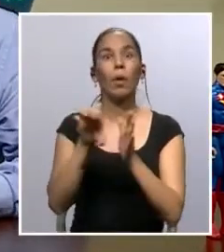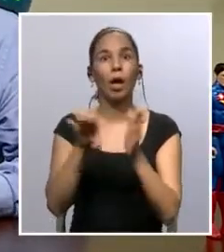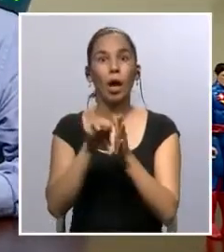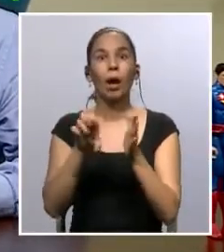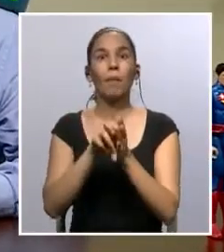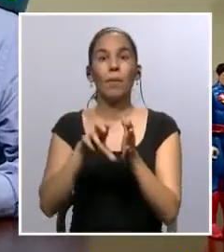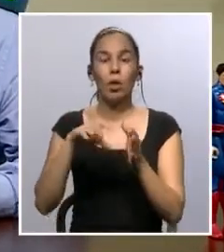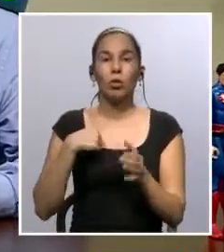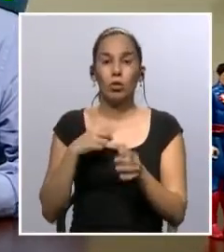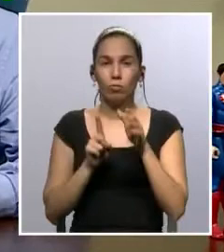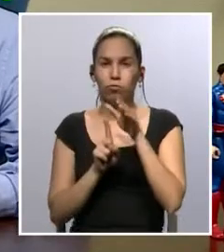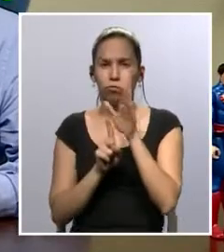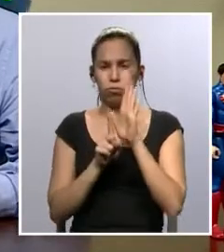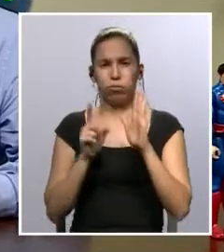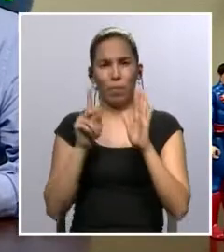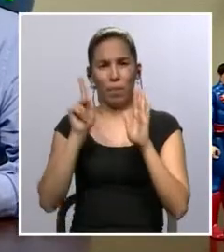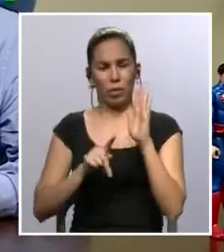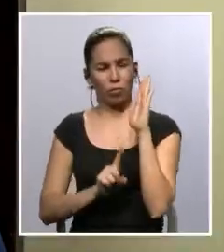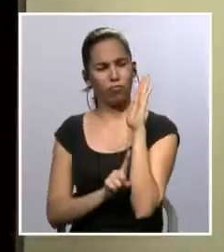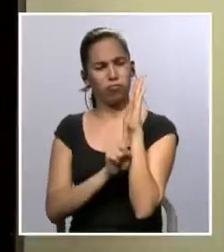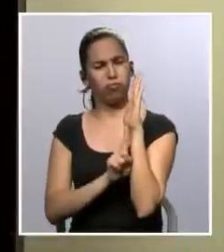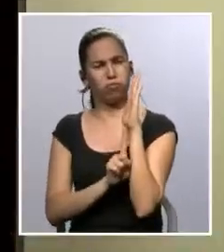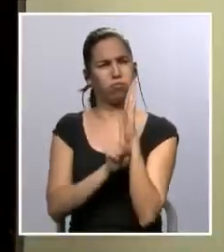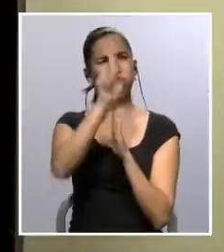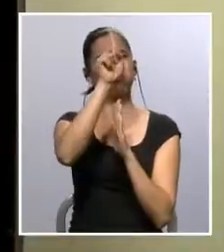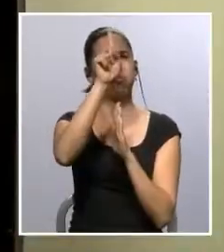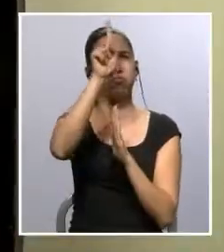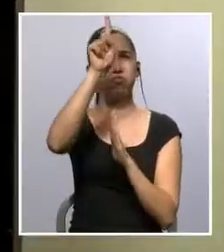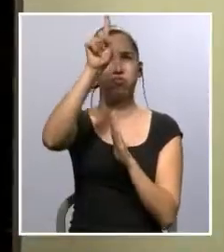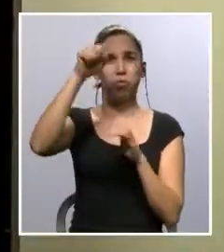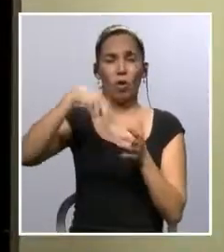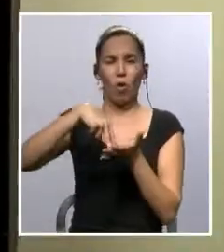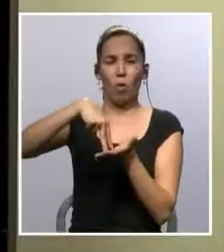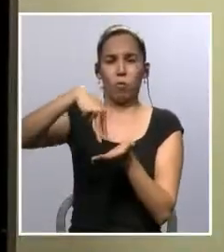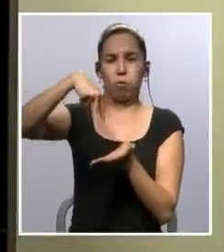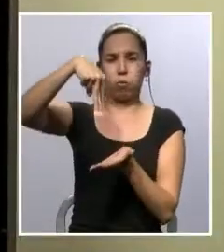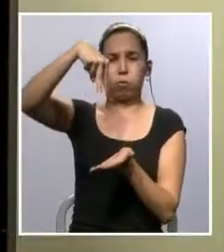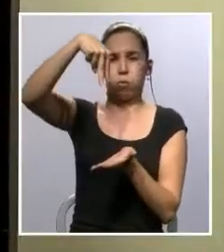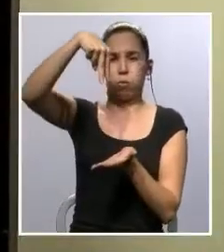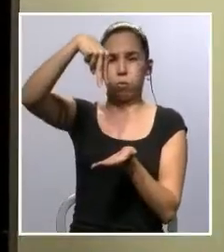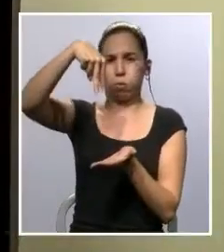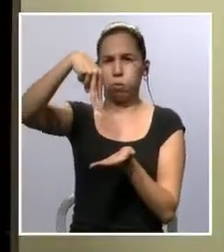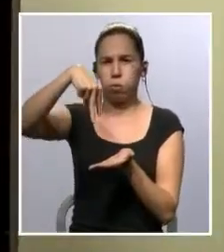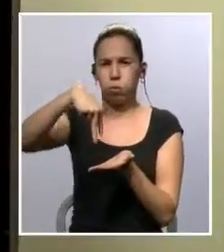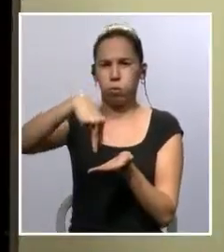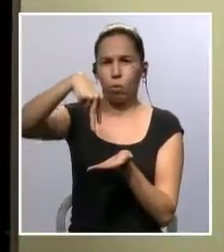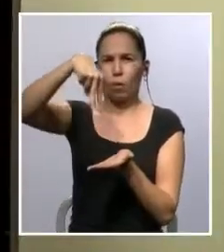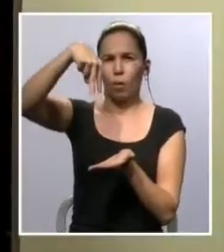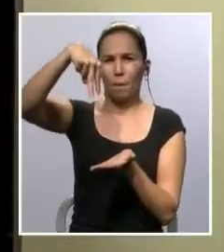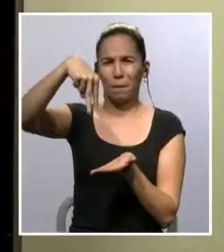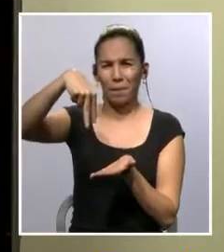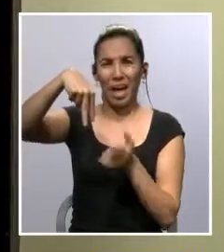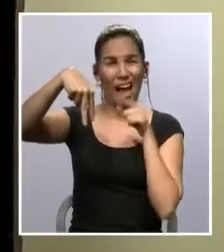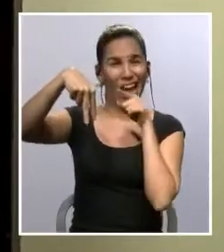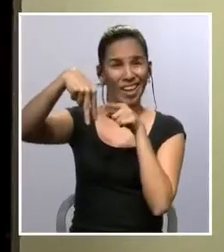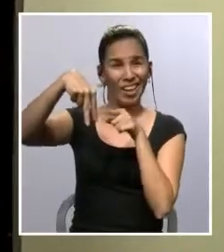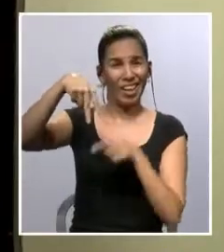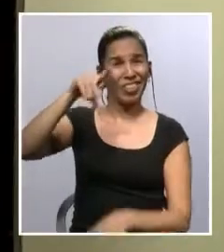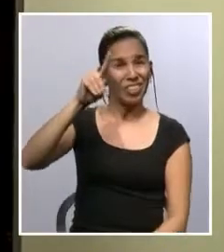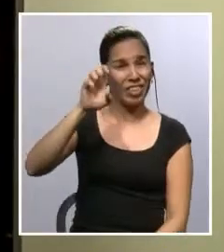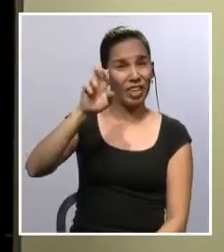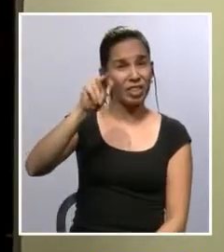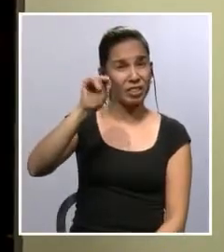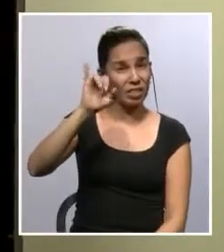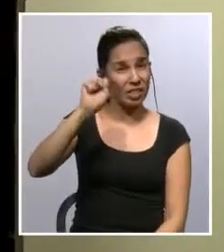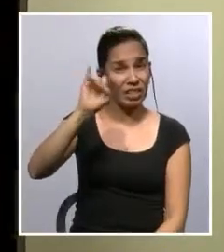Los astronautas utilizan esos principios también. Sí, ahí los astronautas flotan, pero no es por un tema de densidad, es